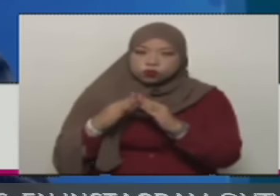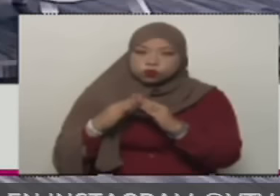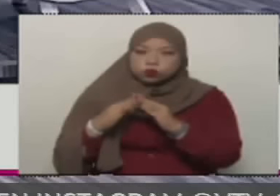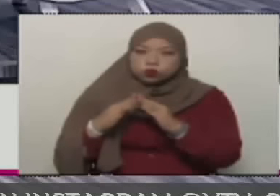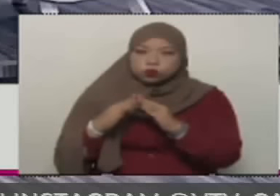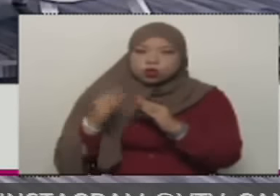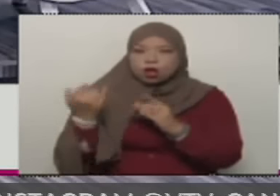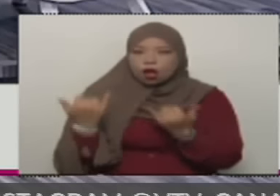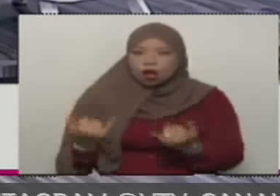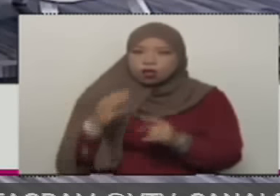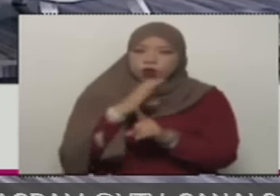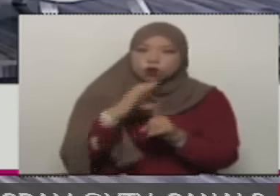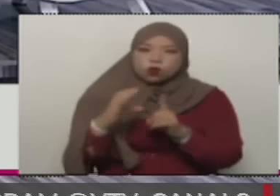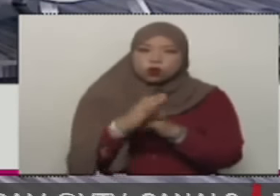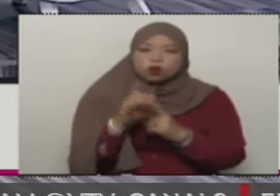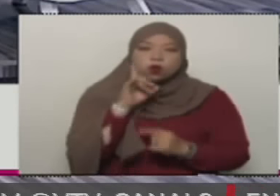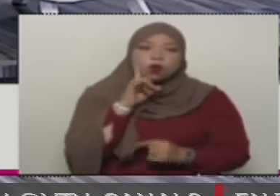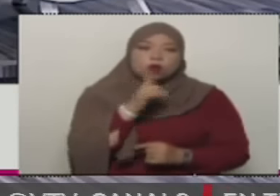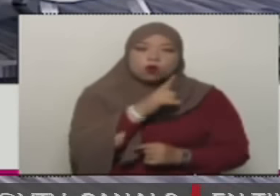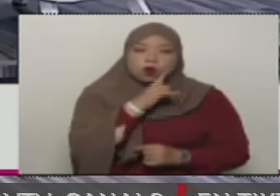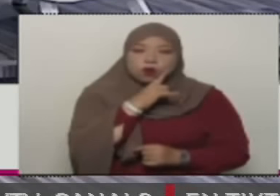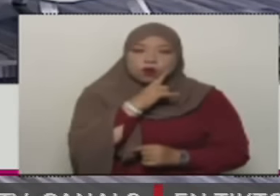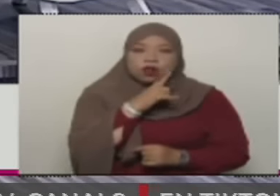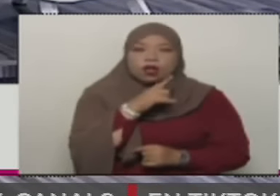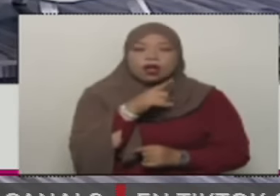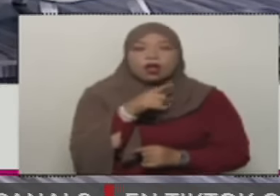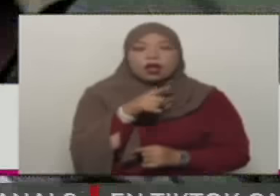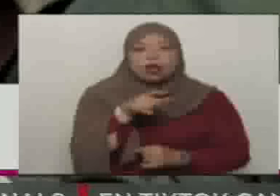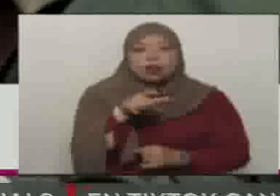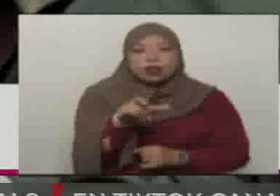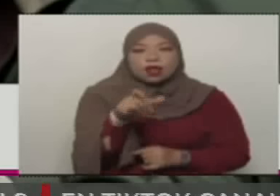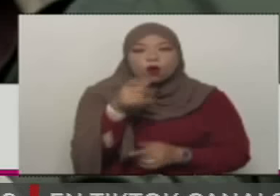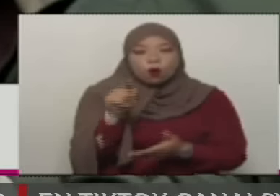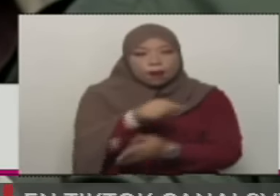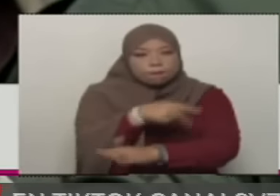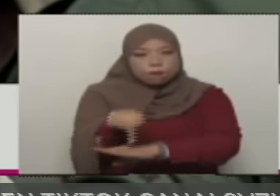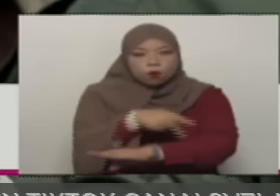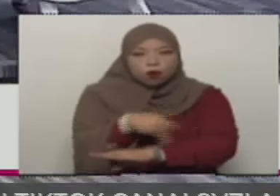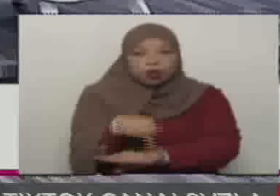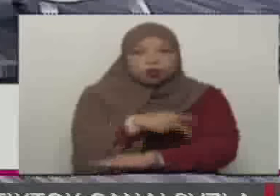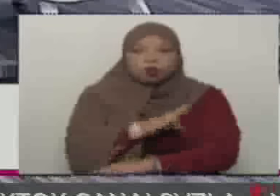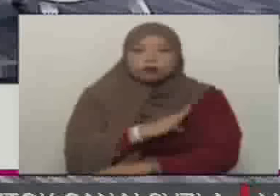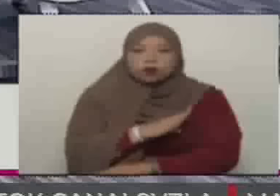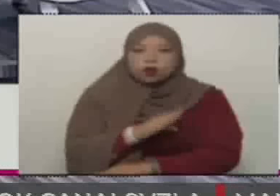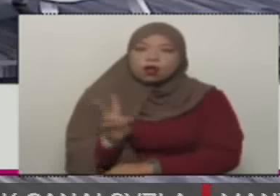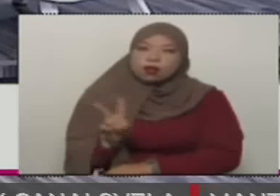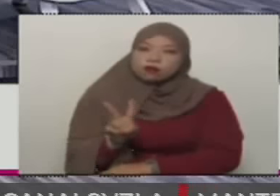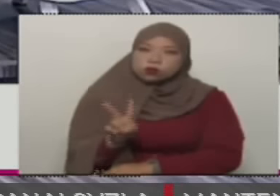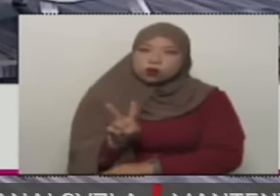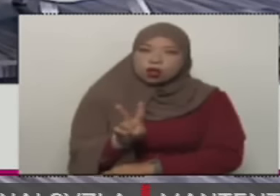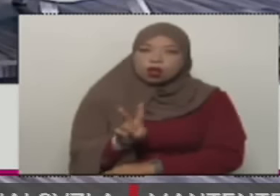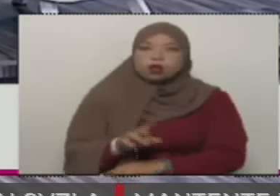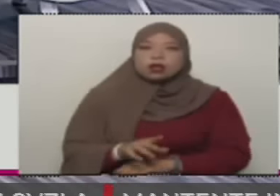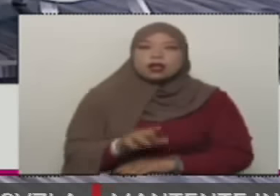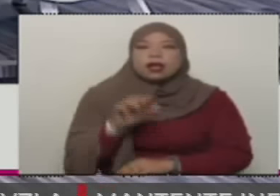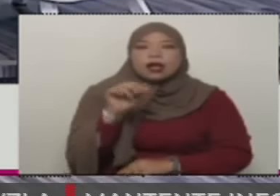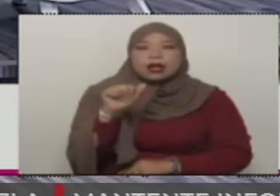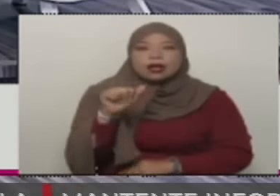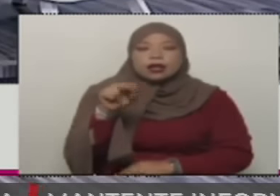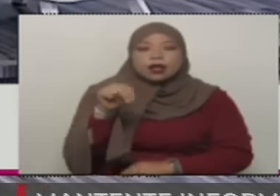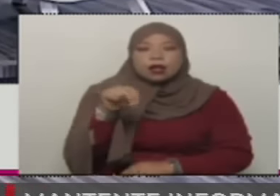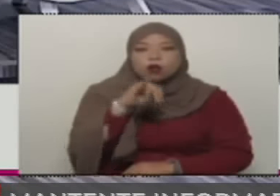casona cultural, que lleva el nombre de Aquiles Nazoa. Siempre me gusta llevar esos invitados allá porque es un espacio muy bonito y les puedo hablar de Aquiles